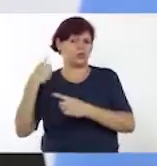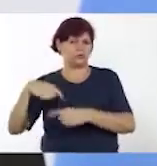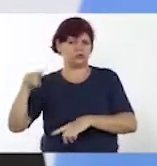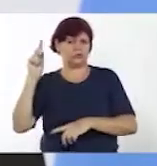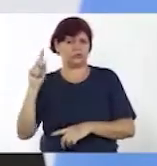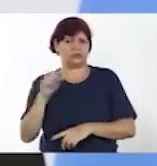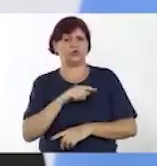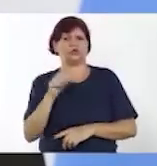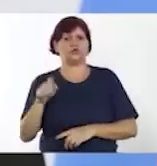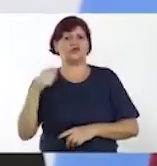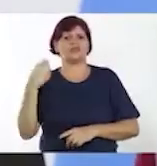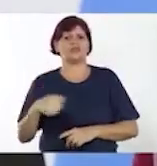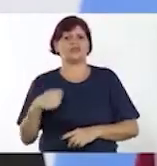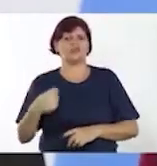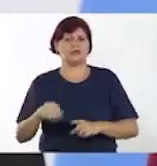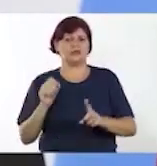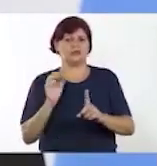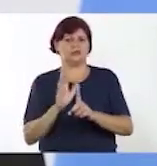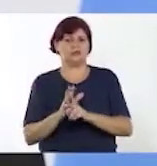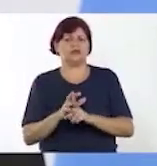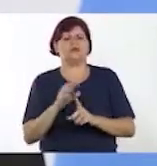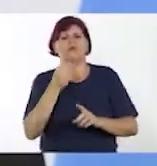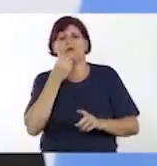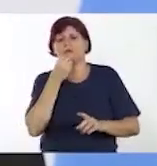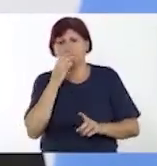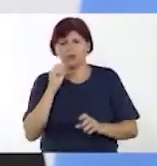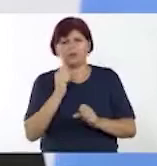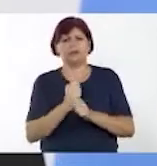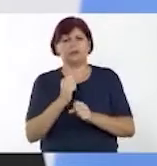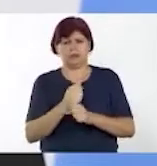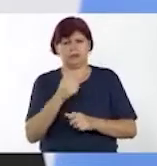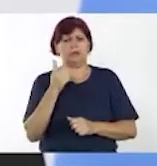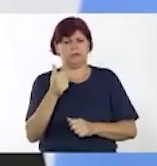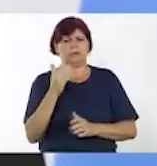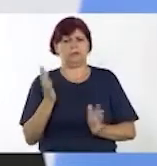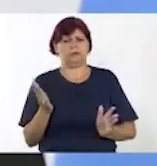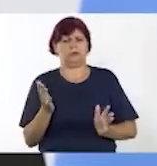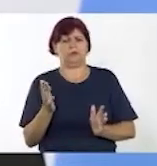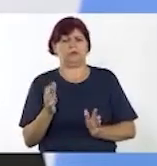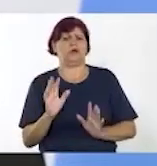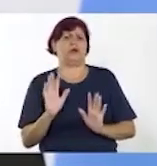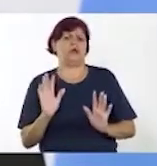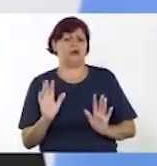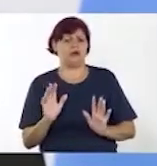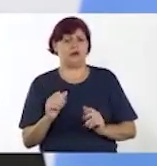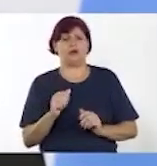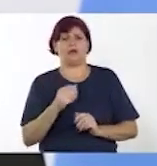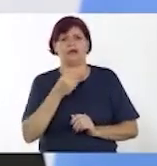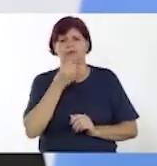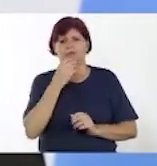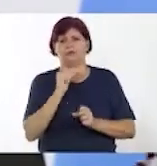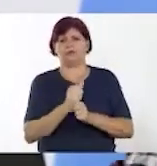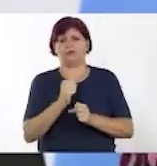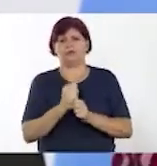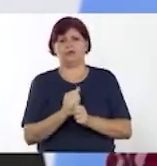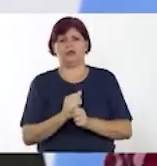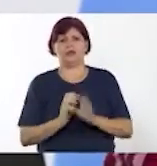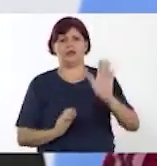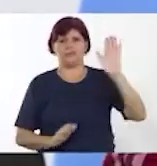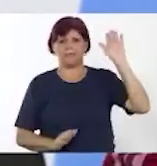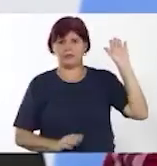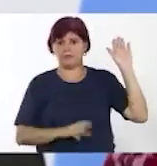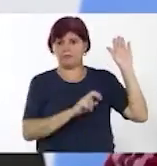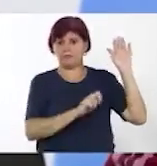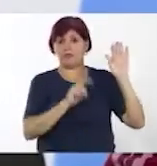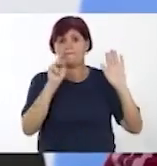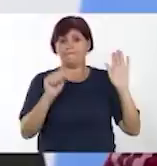encuentro pasado, usted debe comenzar por donde tenga más posibilidad de trabajar. En este caso, da más posibilidad de trabajar el